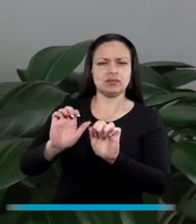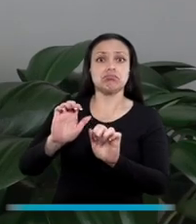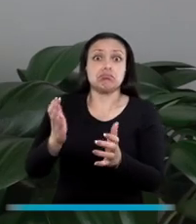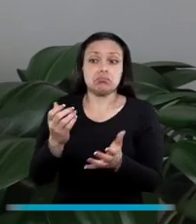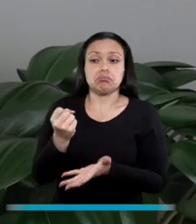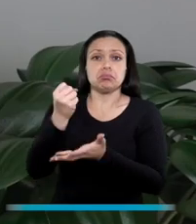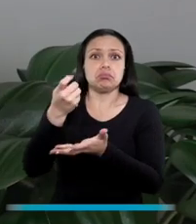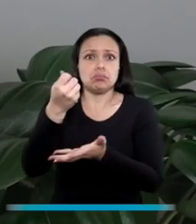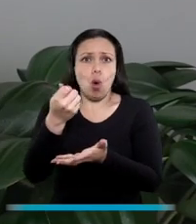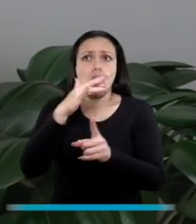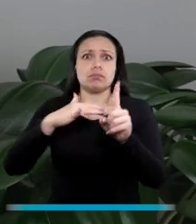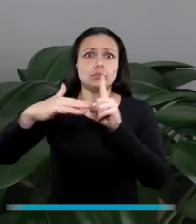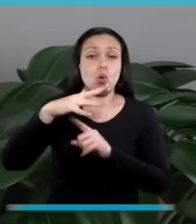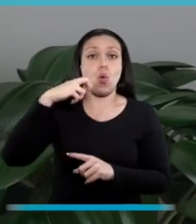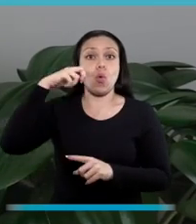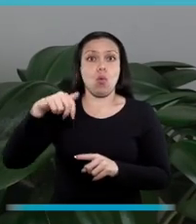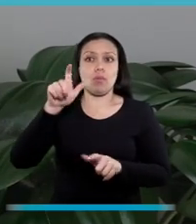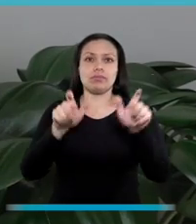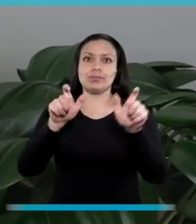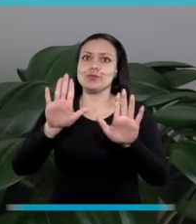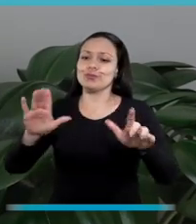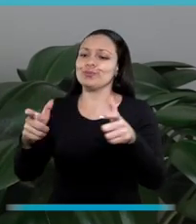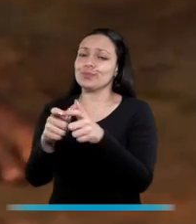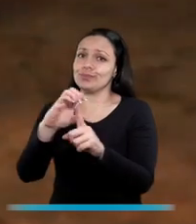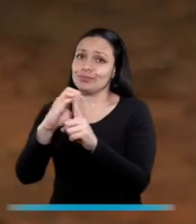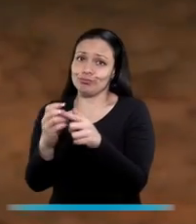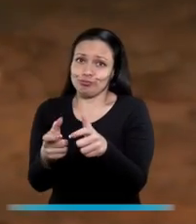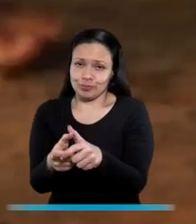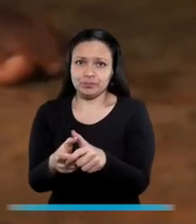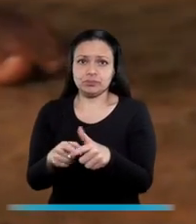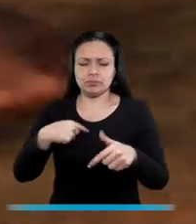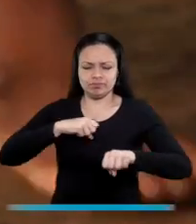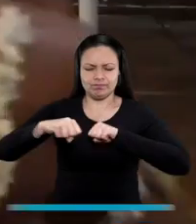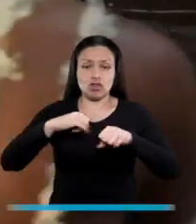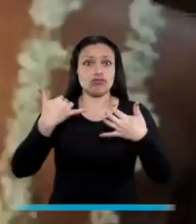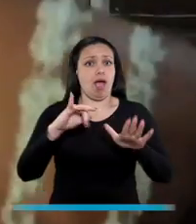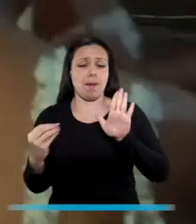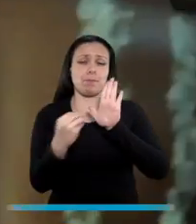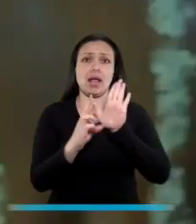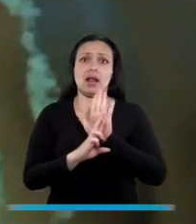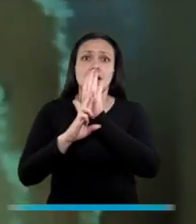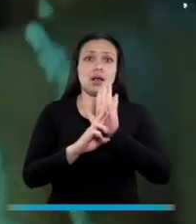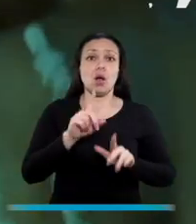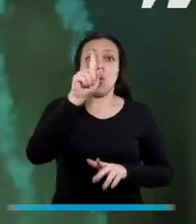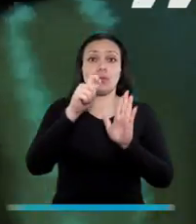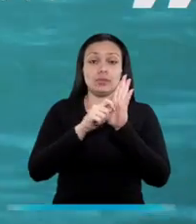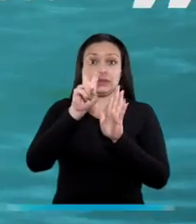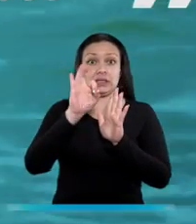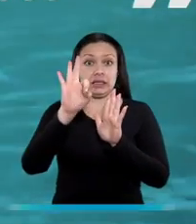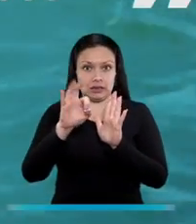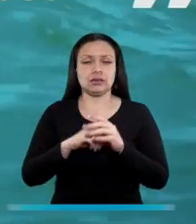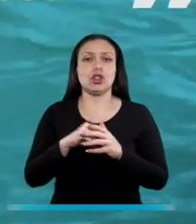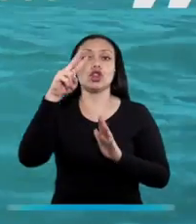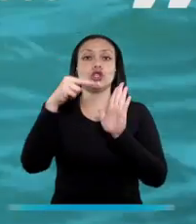económicos, ambientales, culturales y humanos de los pueblos étnicos. Durante su gestión administrativa se expidió la resolución número